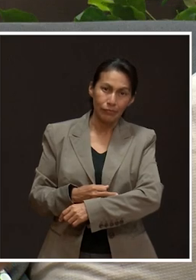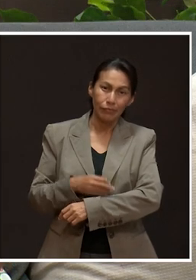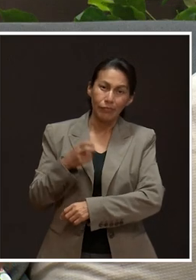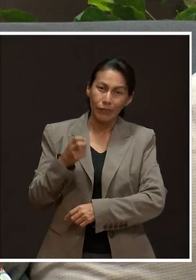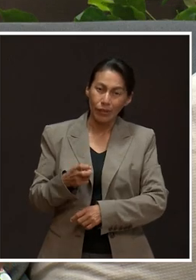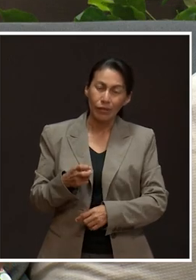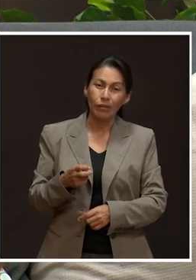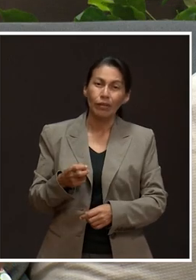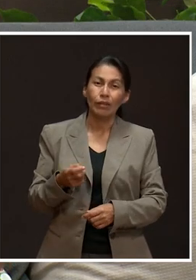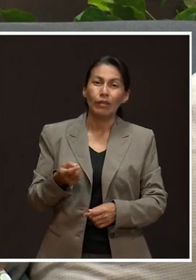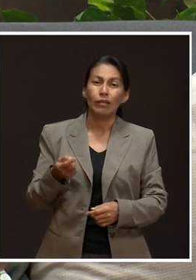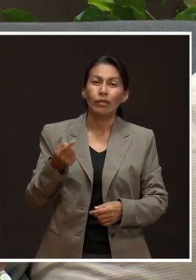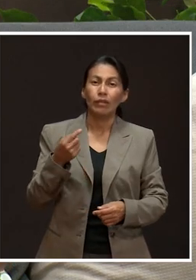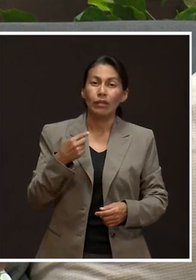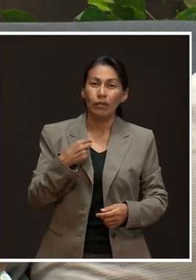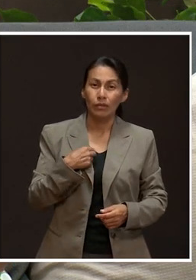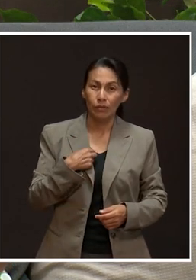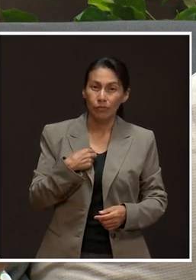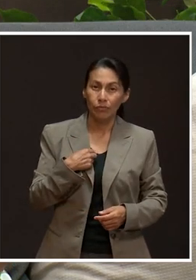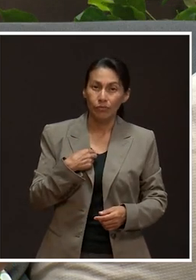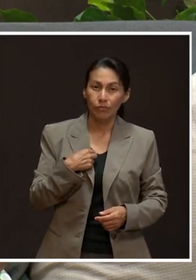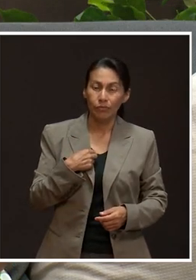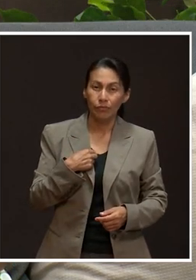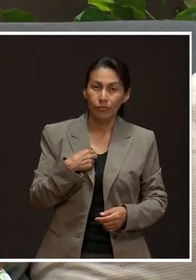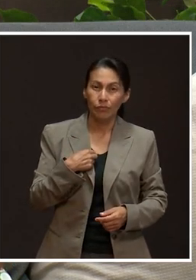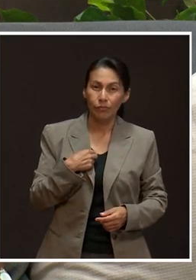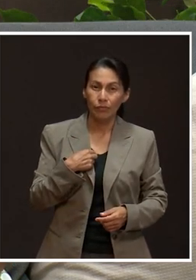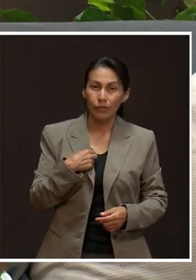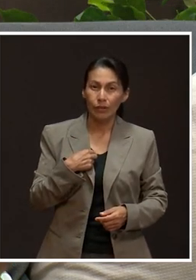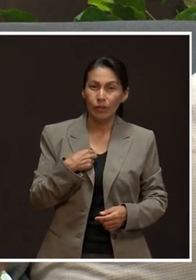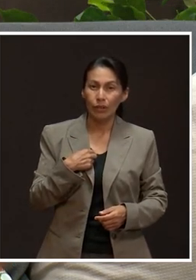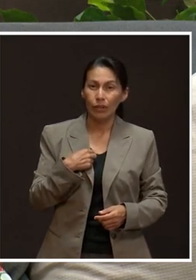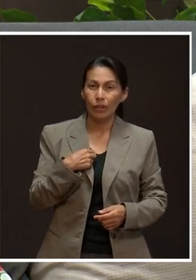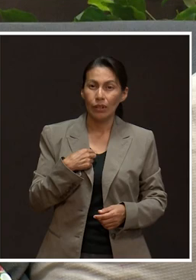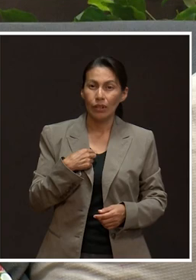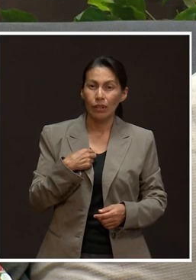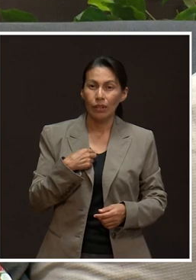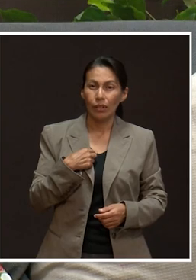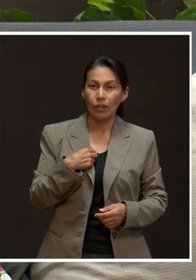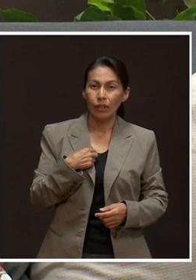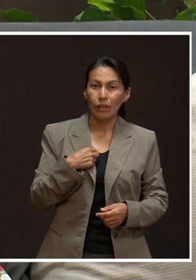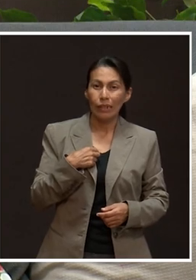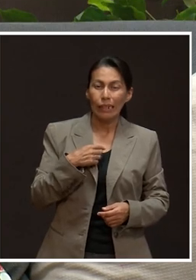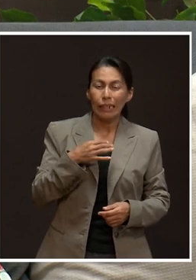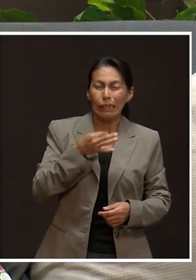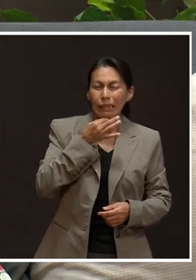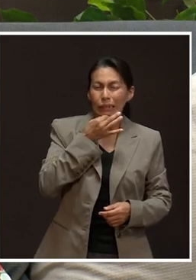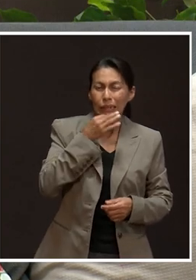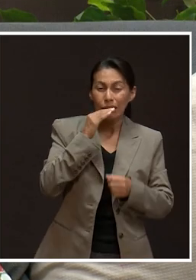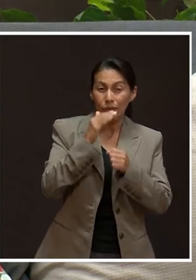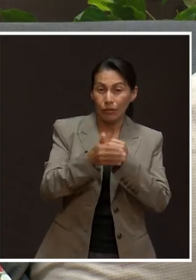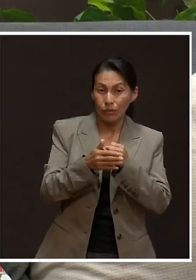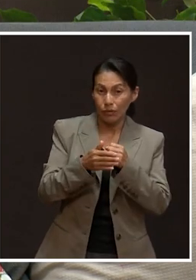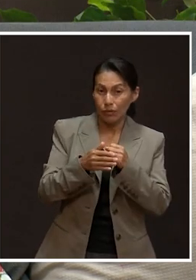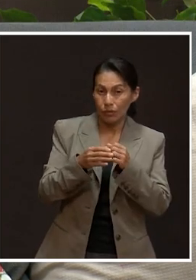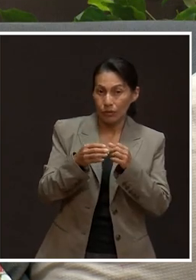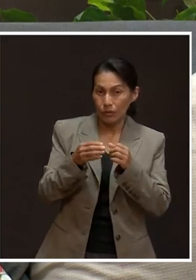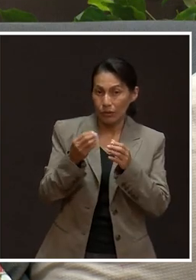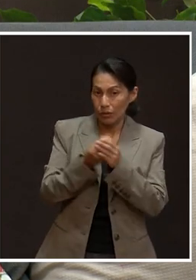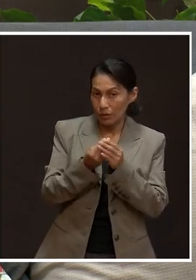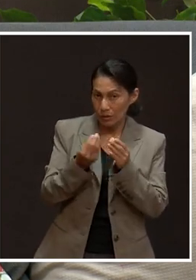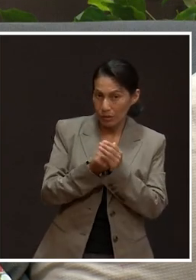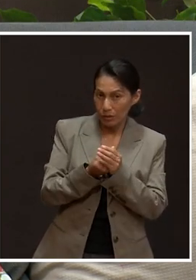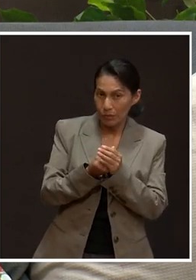entonces yo estaba en los finales de semestre. Yo tenía mi pasillo como